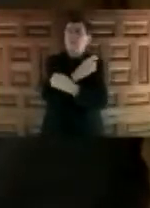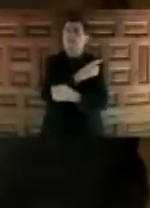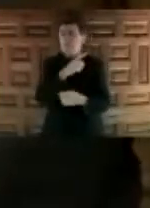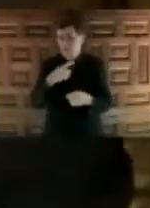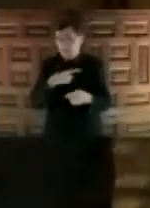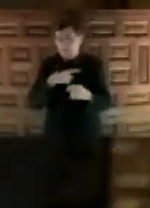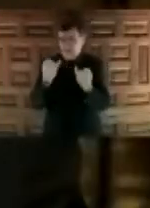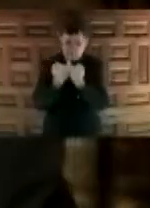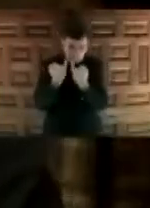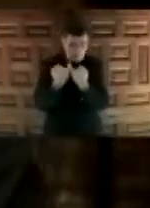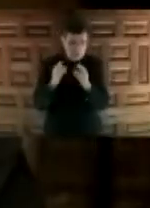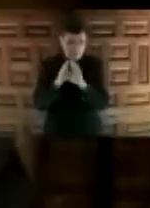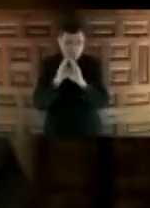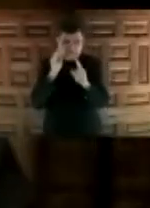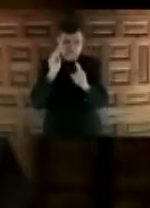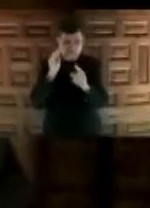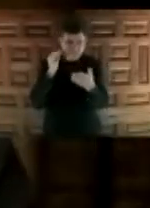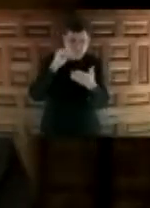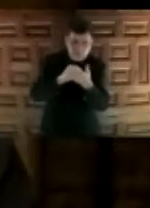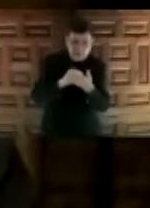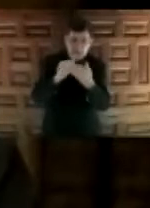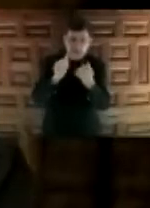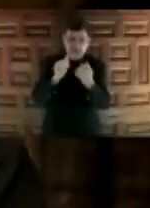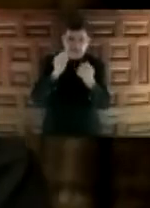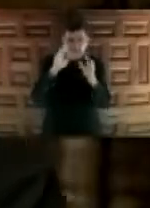que observarse también en perspectiva territorial.